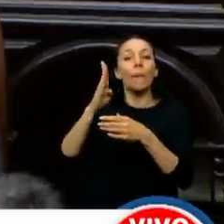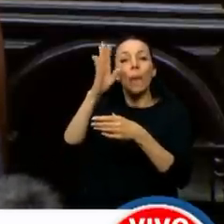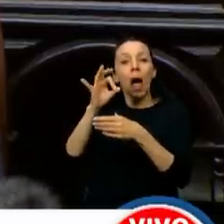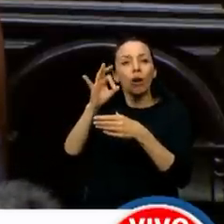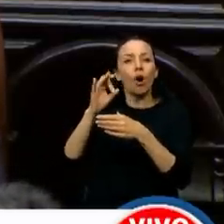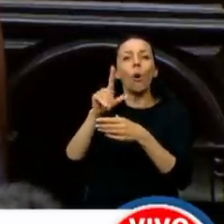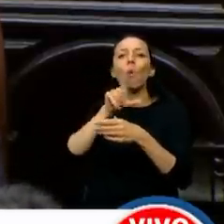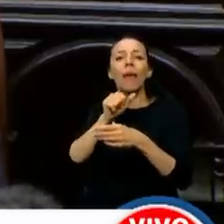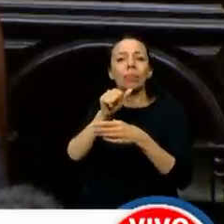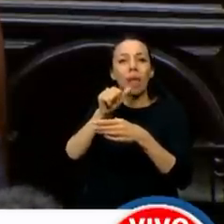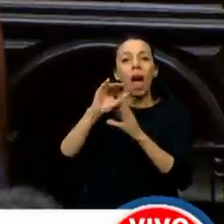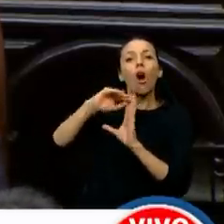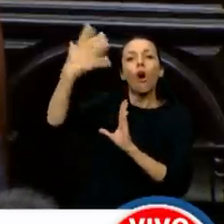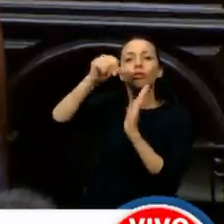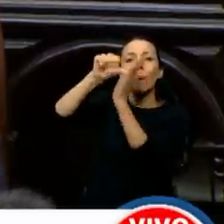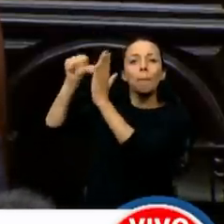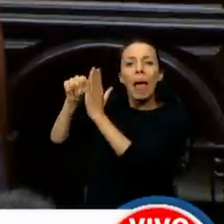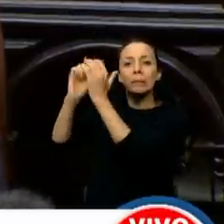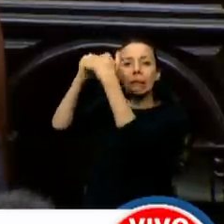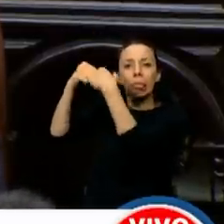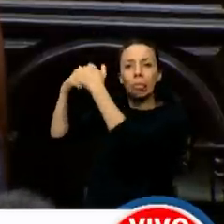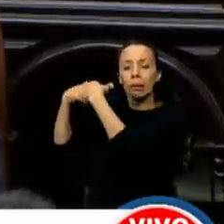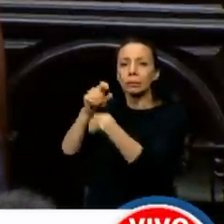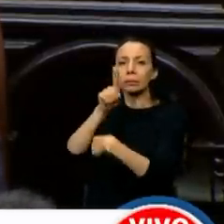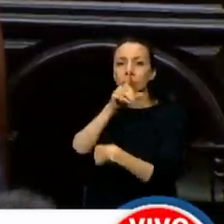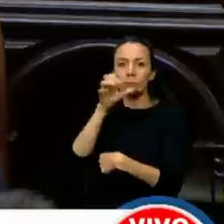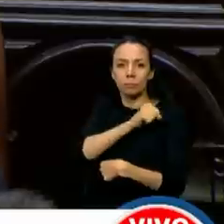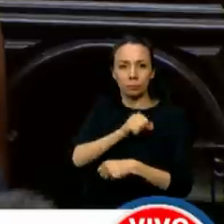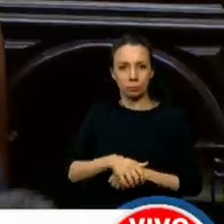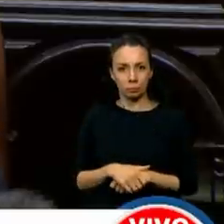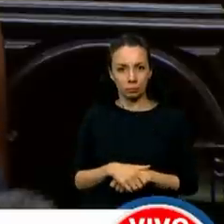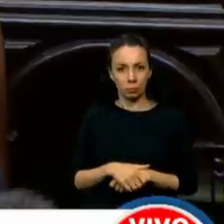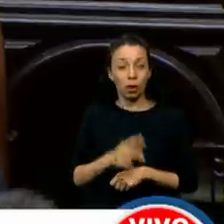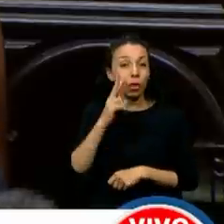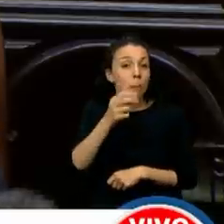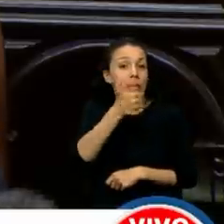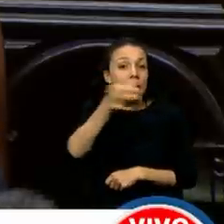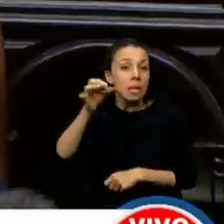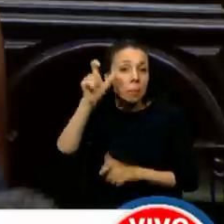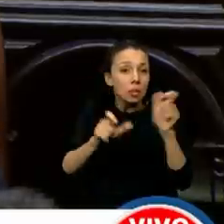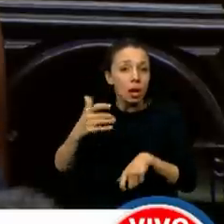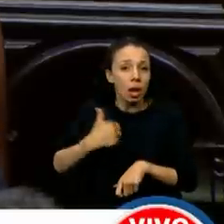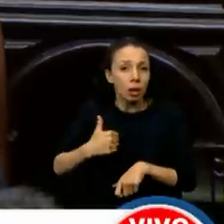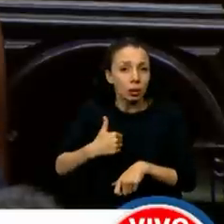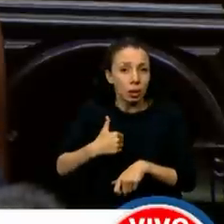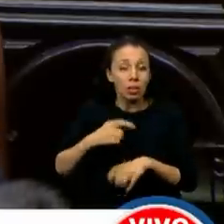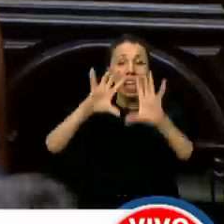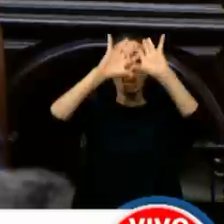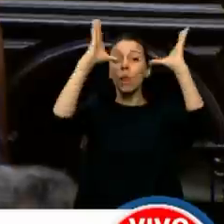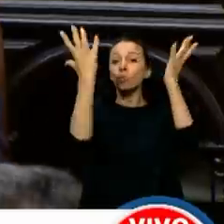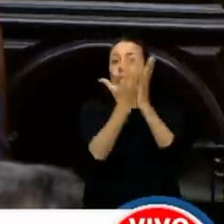fiscales 2.612 argentinas que ubicados en el en el rating mundial